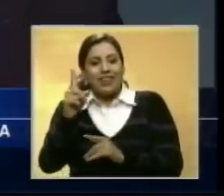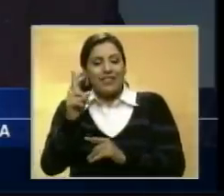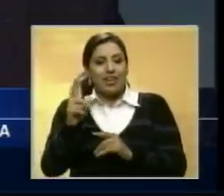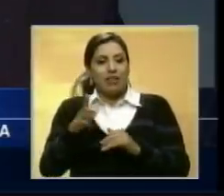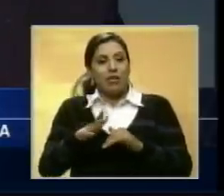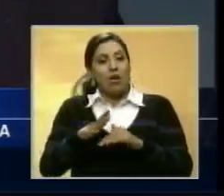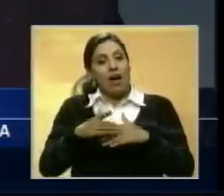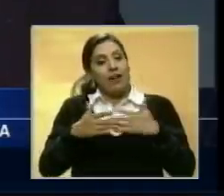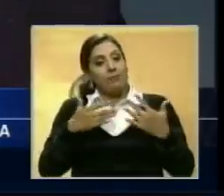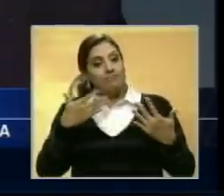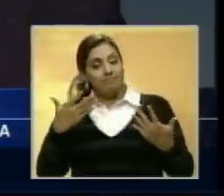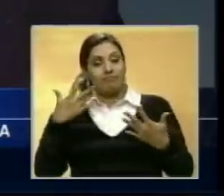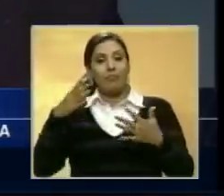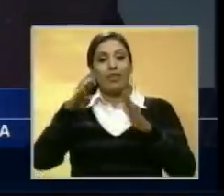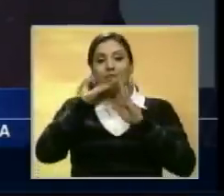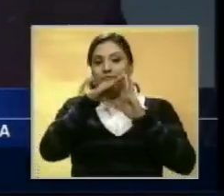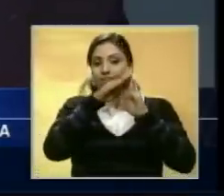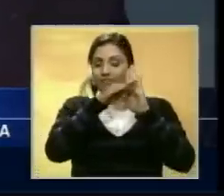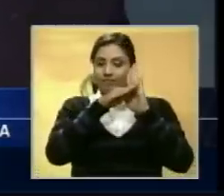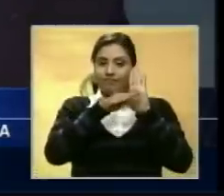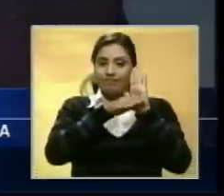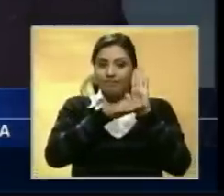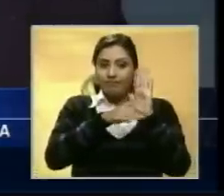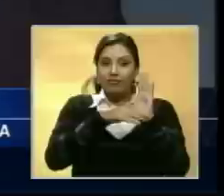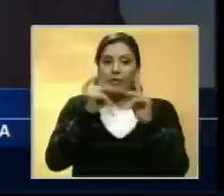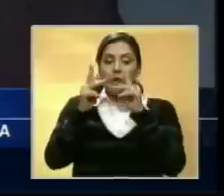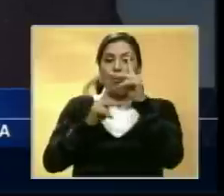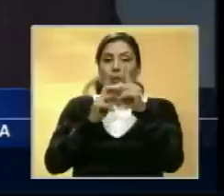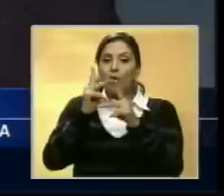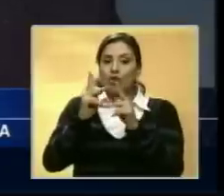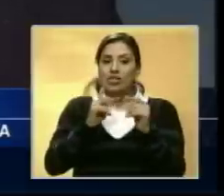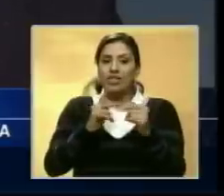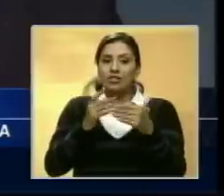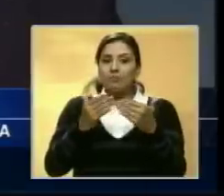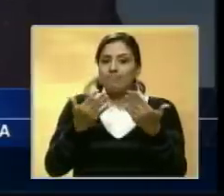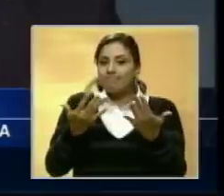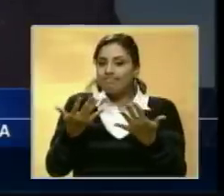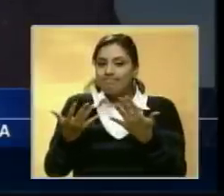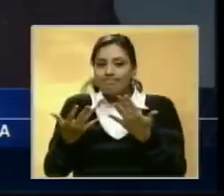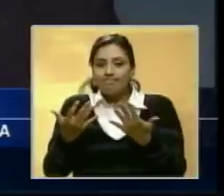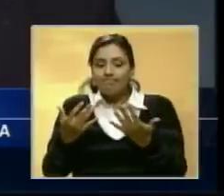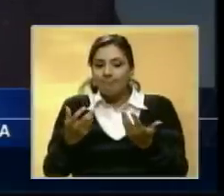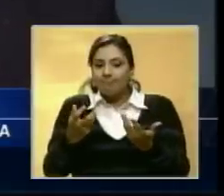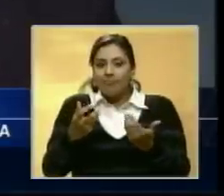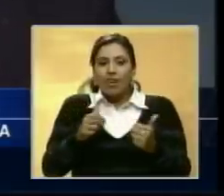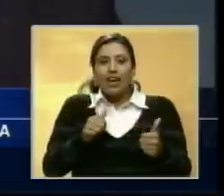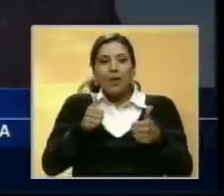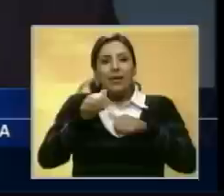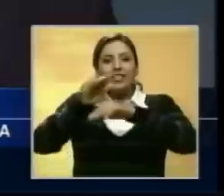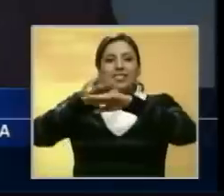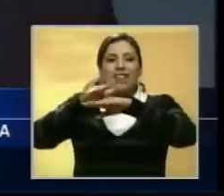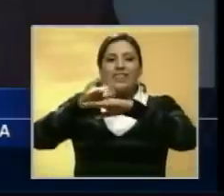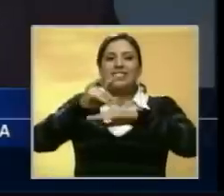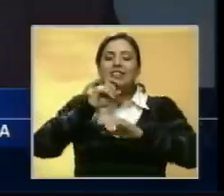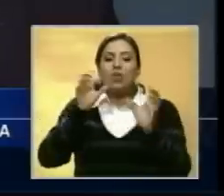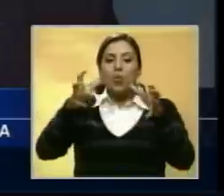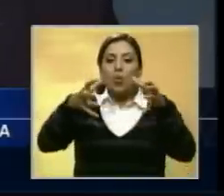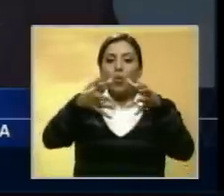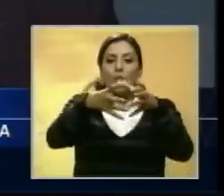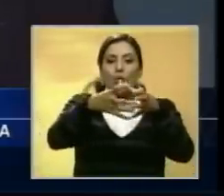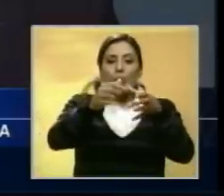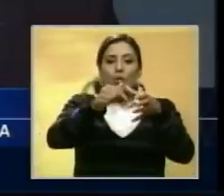sujeto al cumplimiento de este proceso que acaba de convocar el